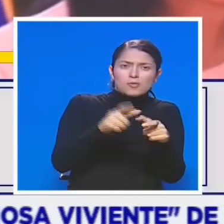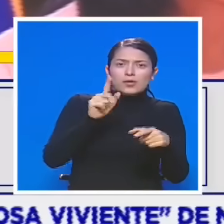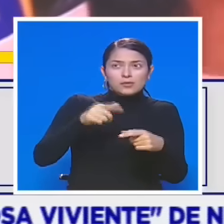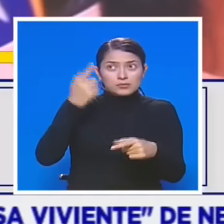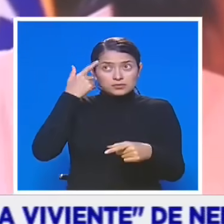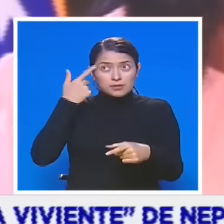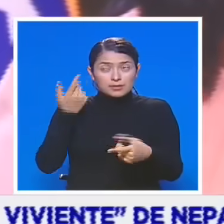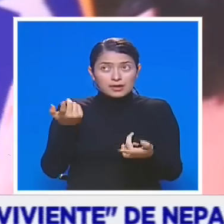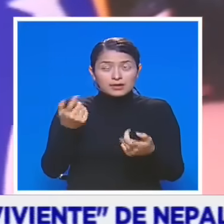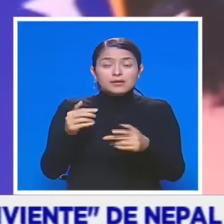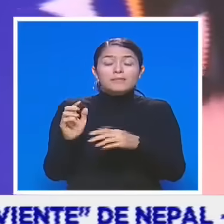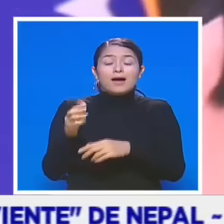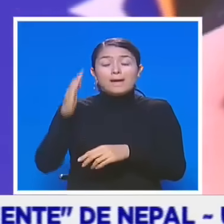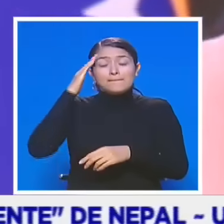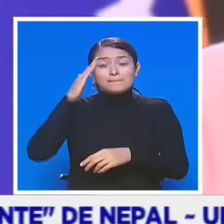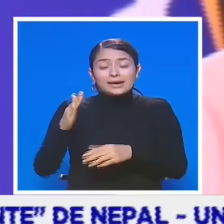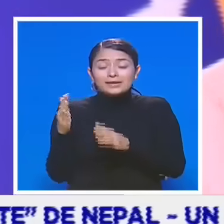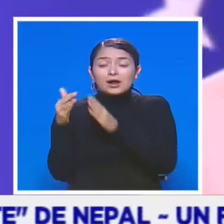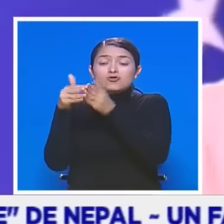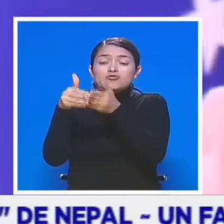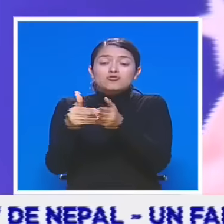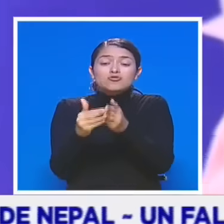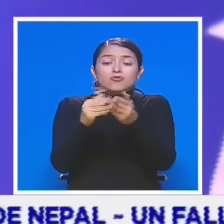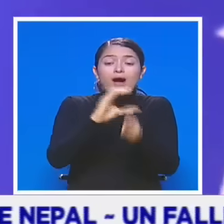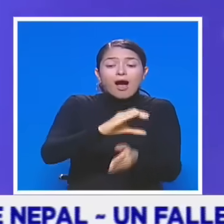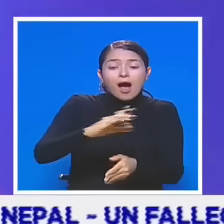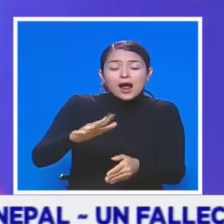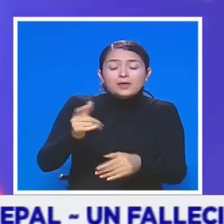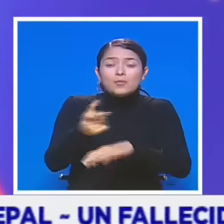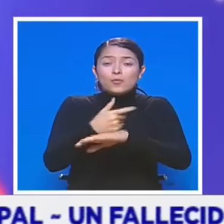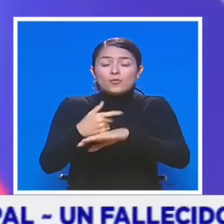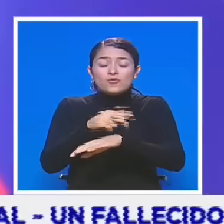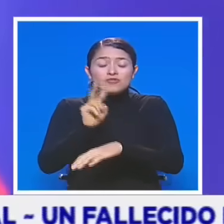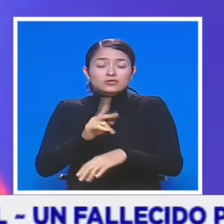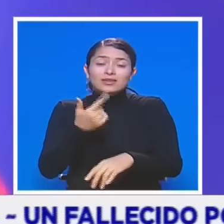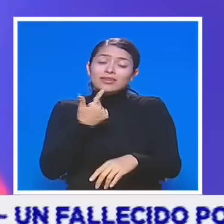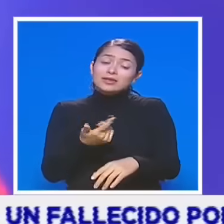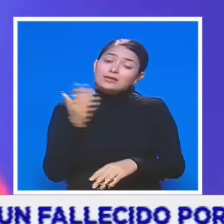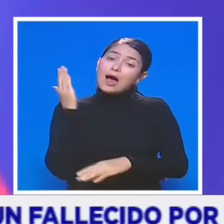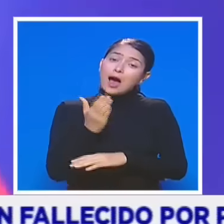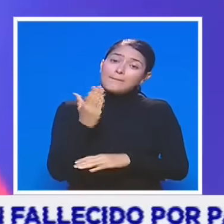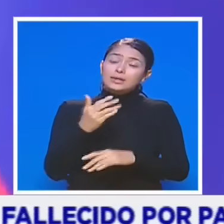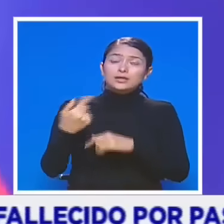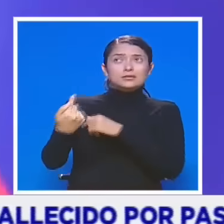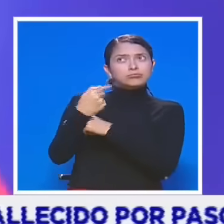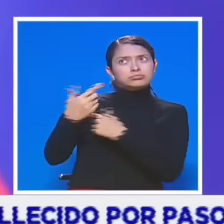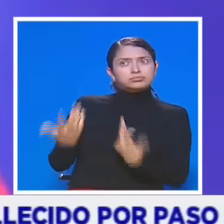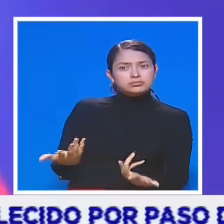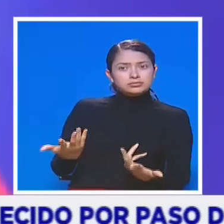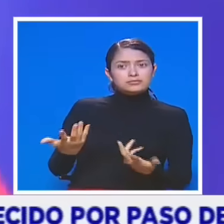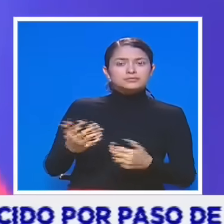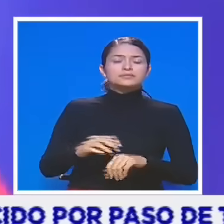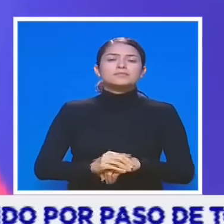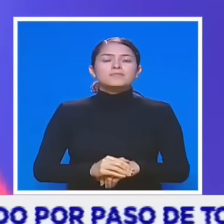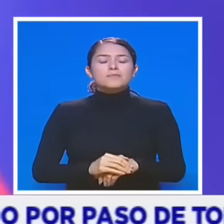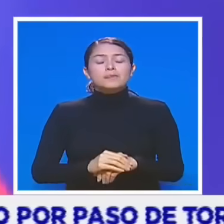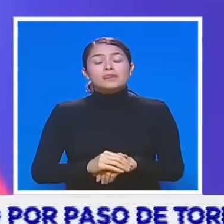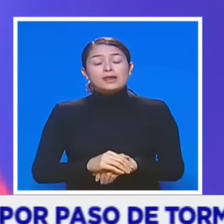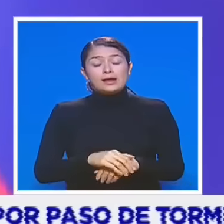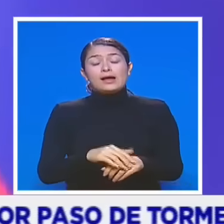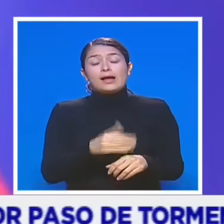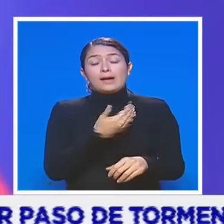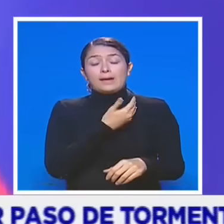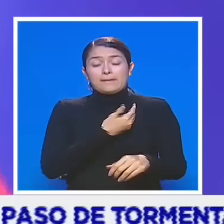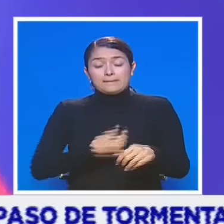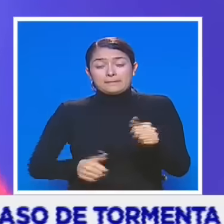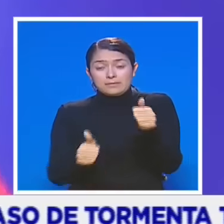Unidos realiza en el Caribe y que el gobierno venezolano califica como una amenaza directa. La vicepresidenta explicó el